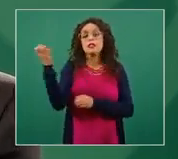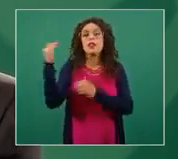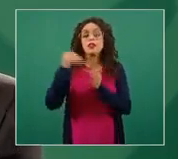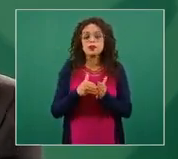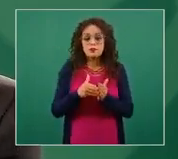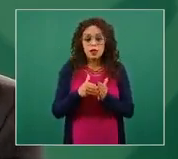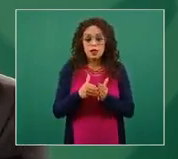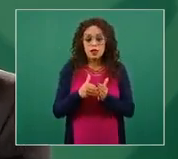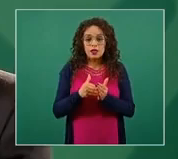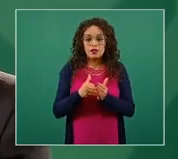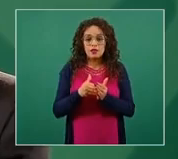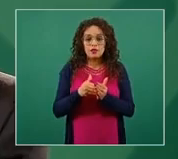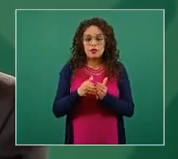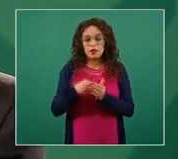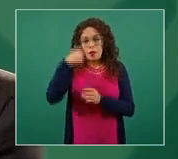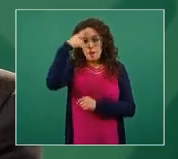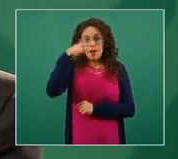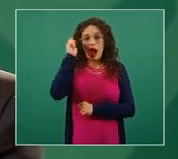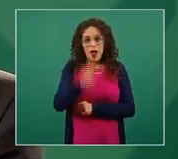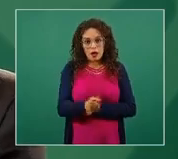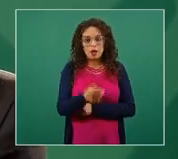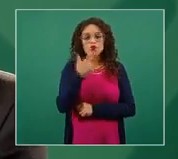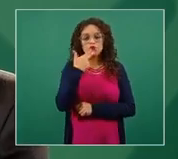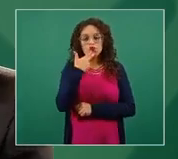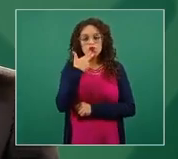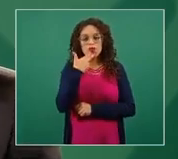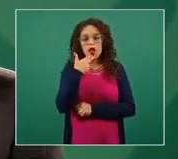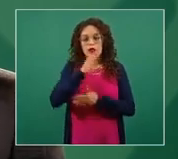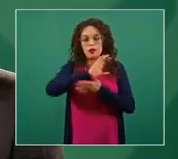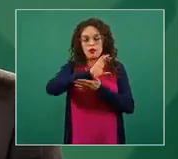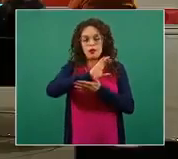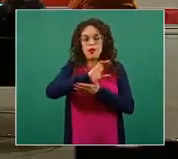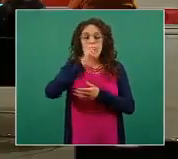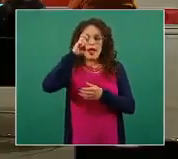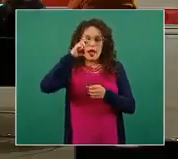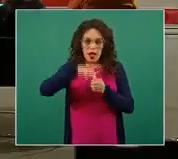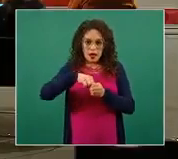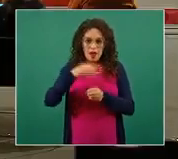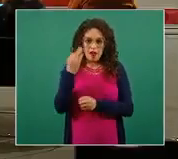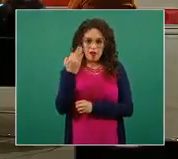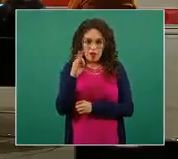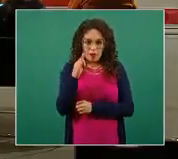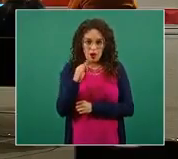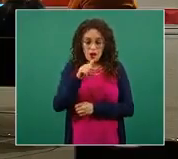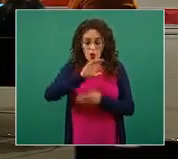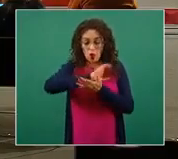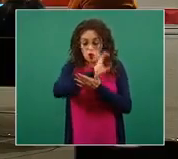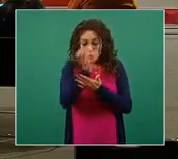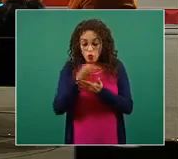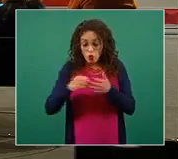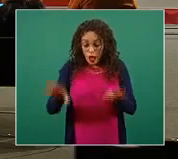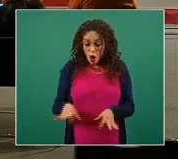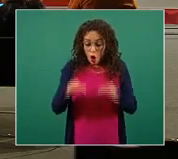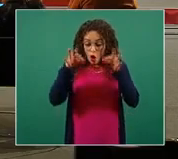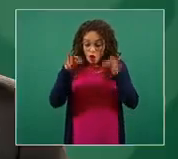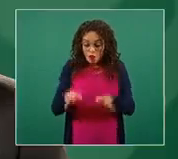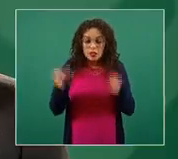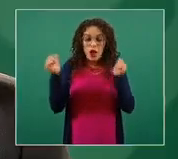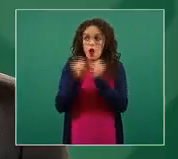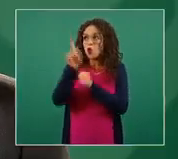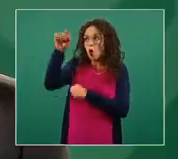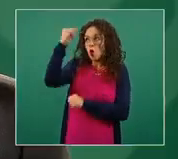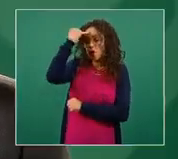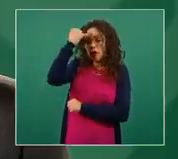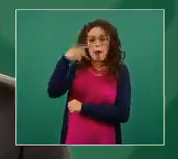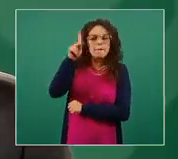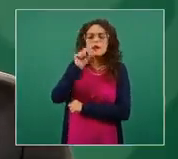corresponden a la dotación febrero de este contrato especial que se hizo en la India. Pero es exactamente la misma vacuna de